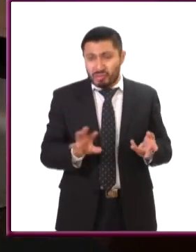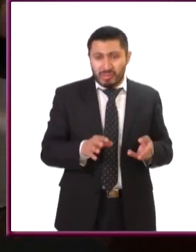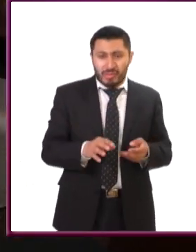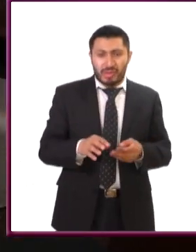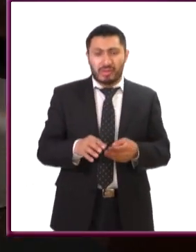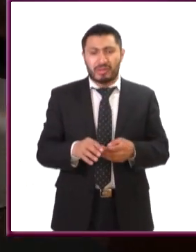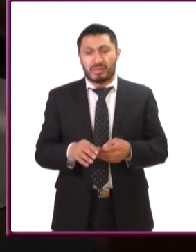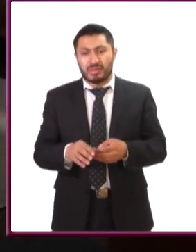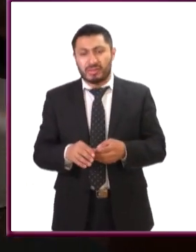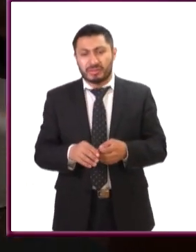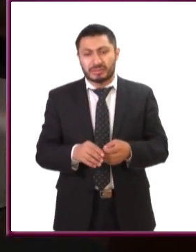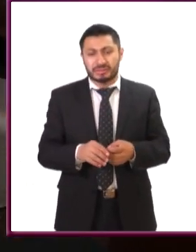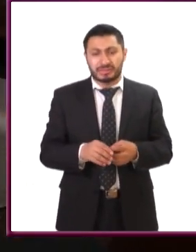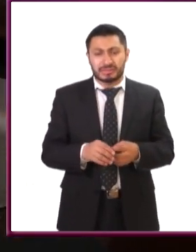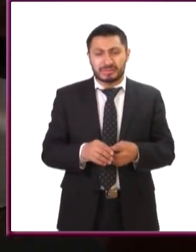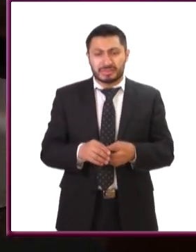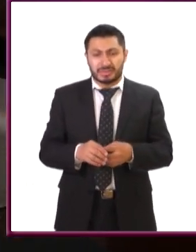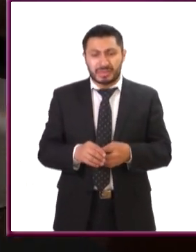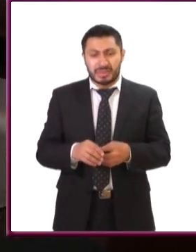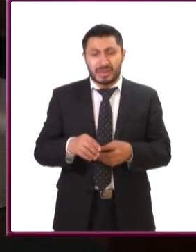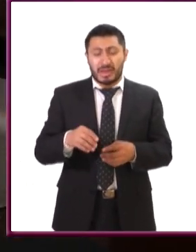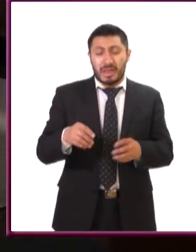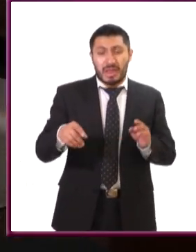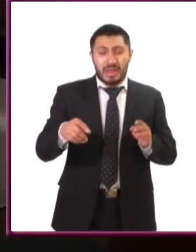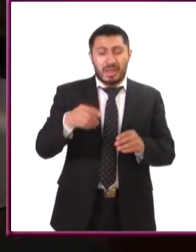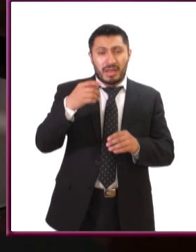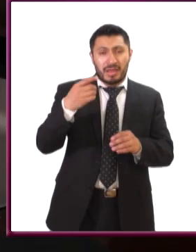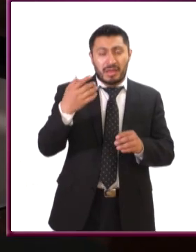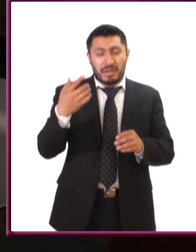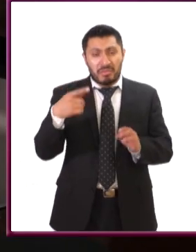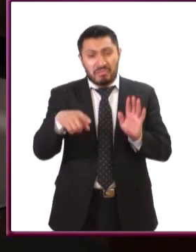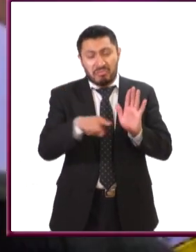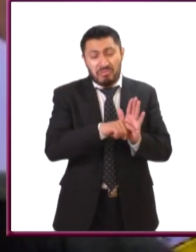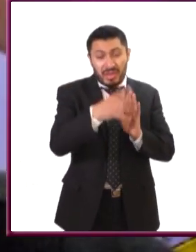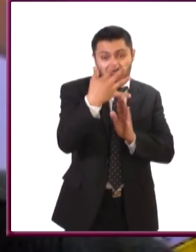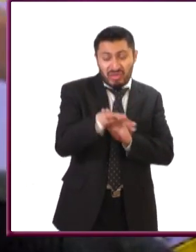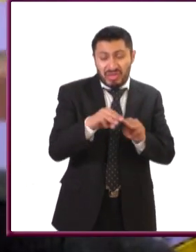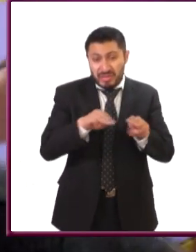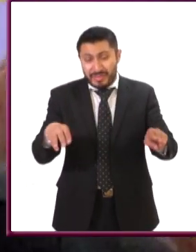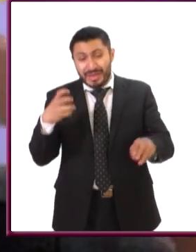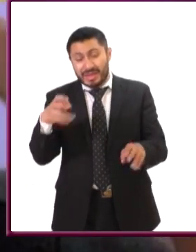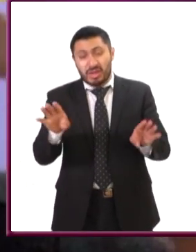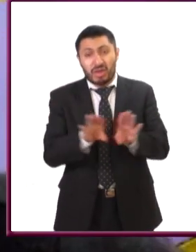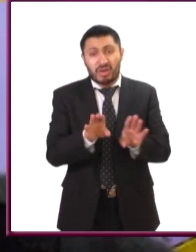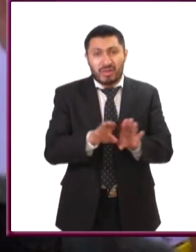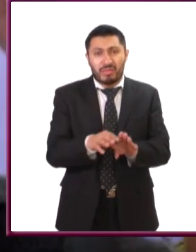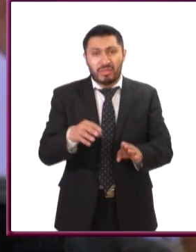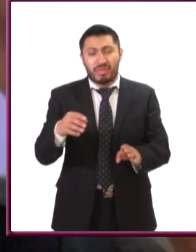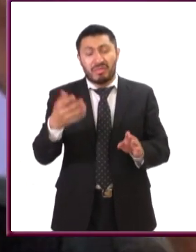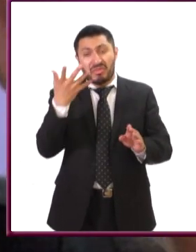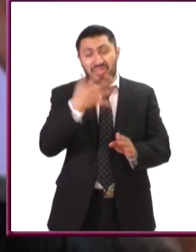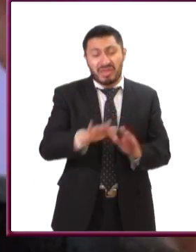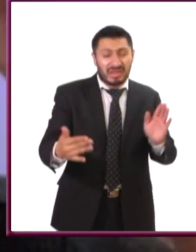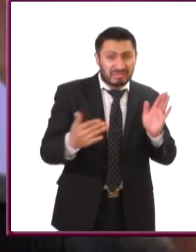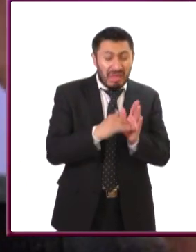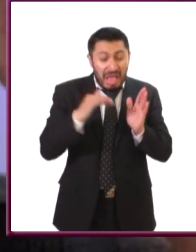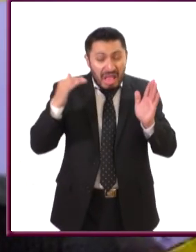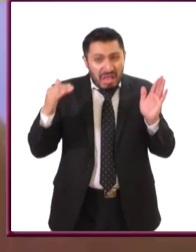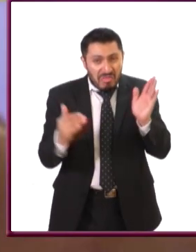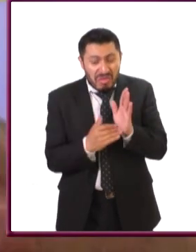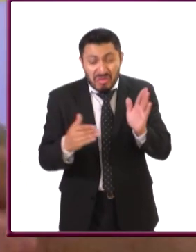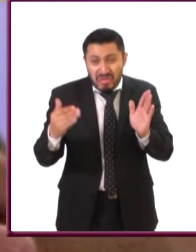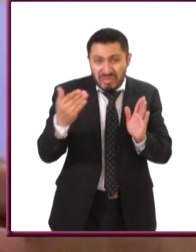una distancia de alrededor de un diámetro de alrededor de 10 a la menos 10 metros. Esto en palabras es una